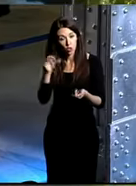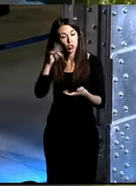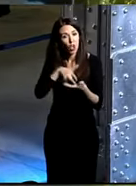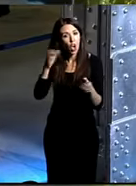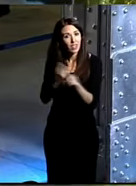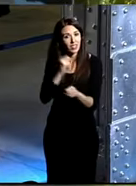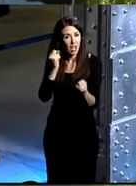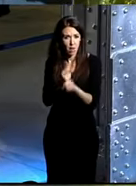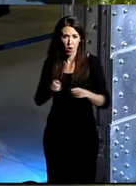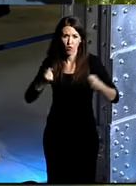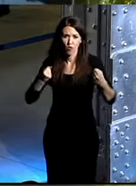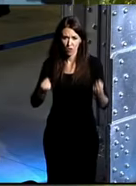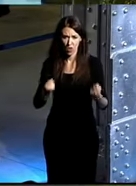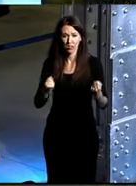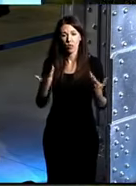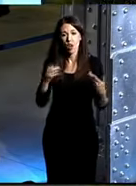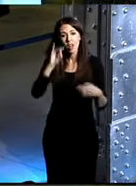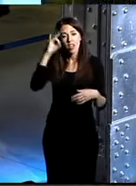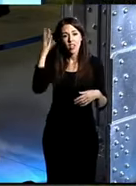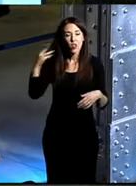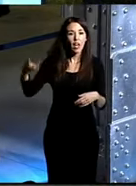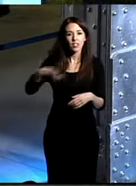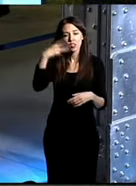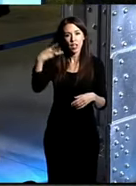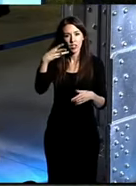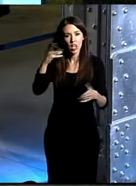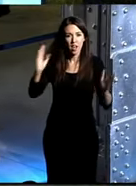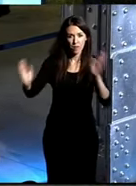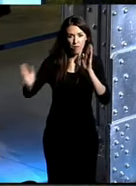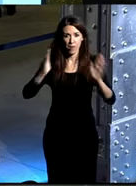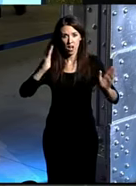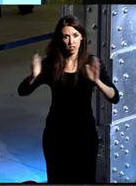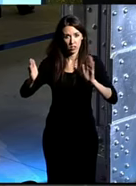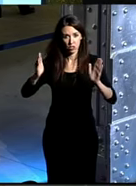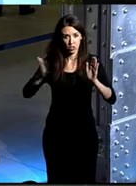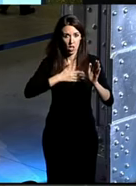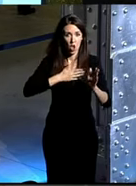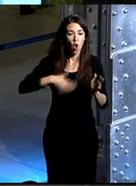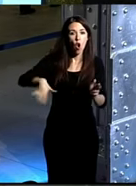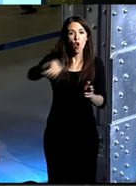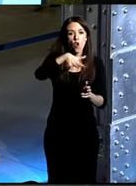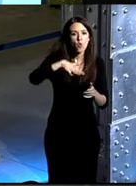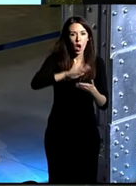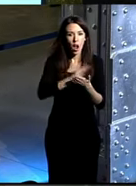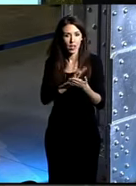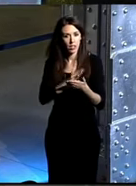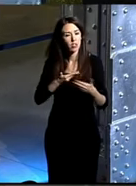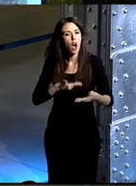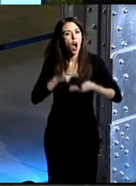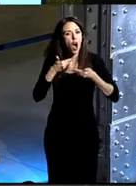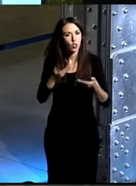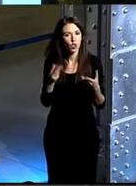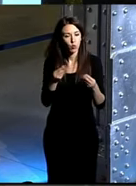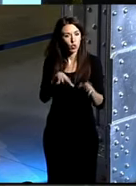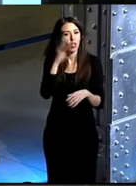que trabajó muchísimo ideas de la tercera posición, de la tercera fase, de los lugares intermedios, ayuda muchísimo